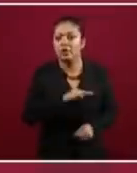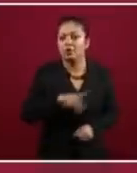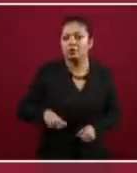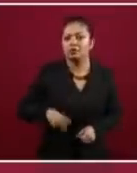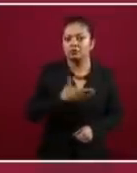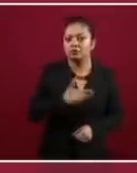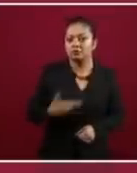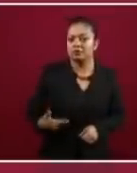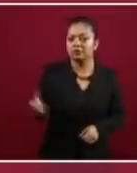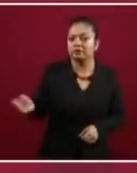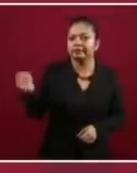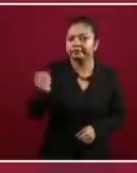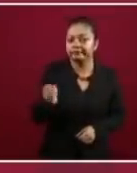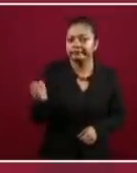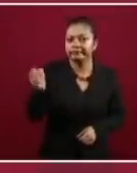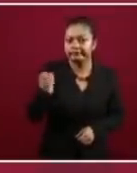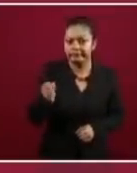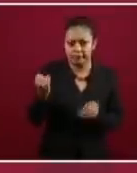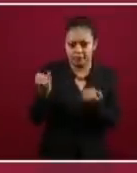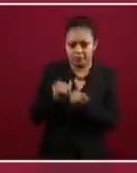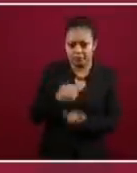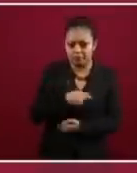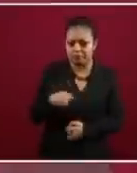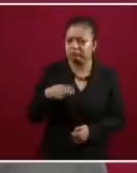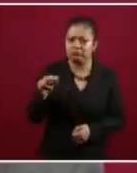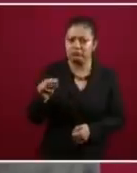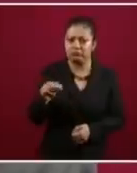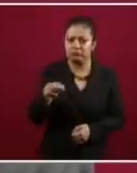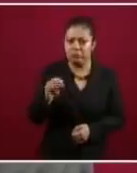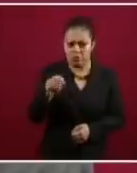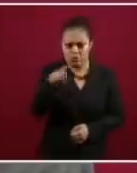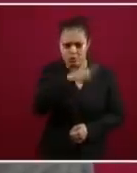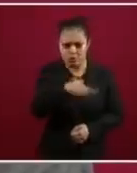municipales. O eso ya se olvidó,